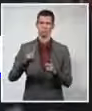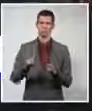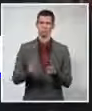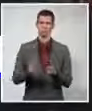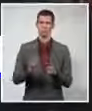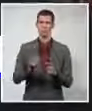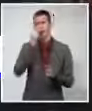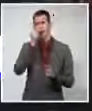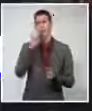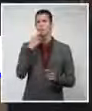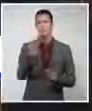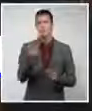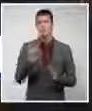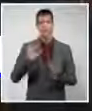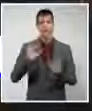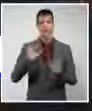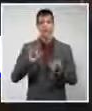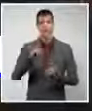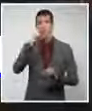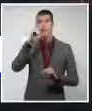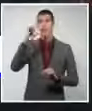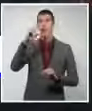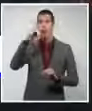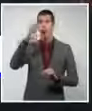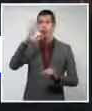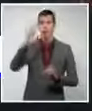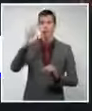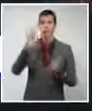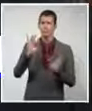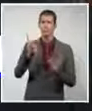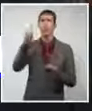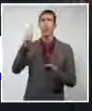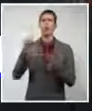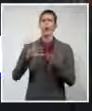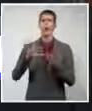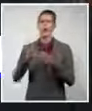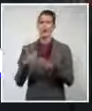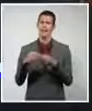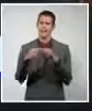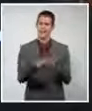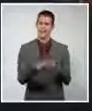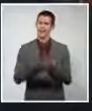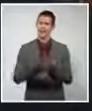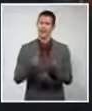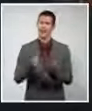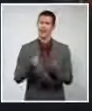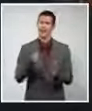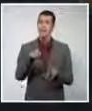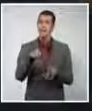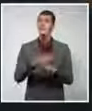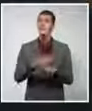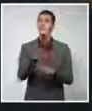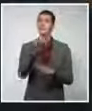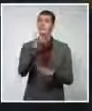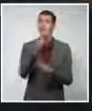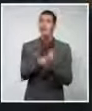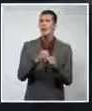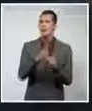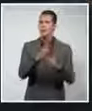la recarga a nuestros clientes, se ha puesto un giga, es decir, un giga a consumir por cualquiera de las redes, bien, ya sea 2G, 3G o 4G. Pero